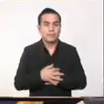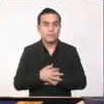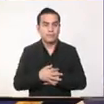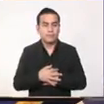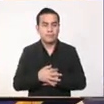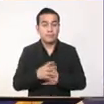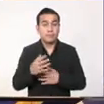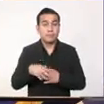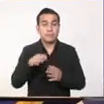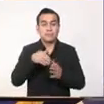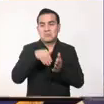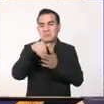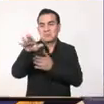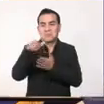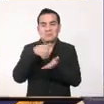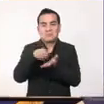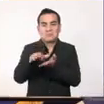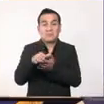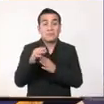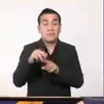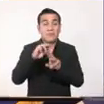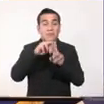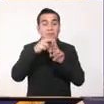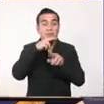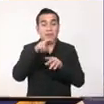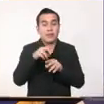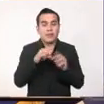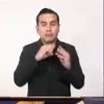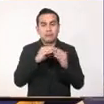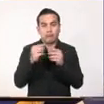La gente los relegó a una esquina.